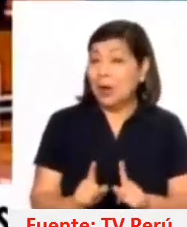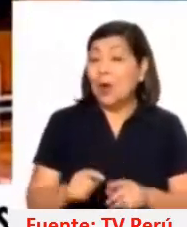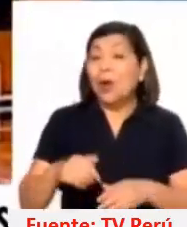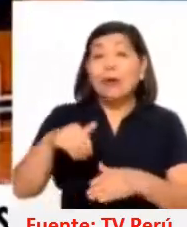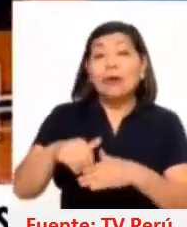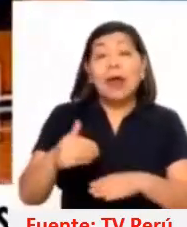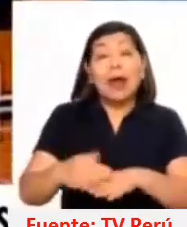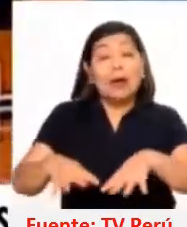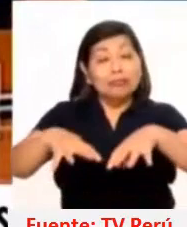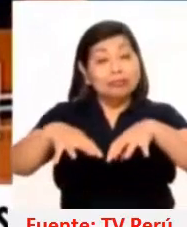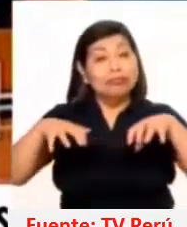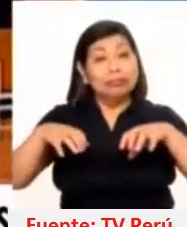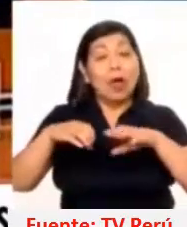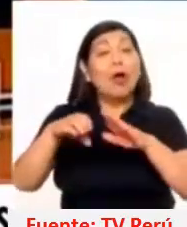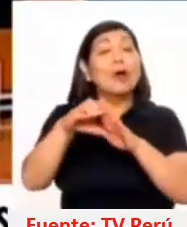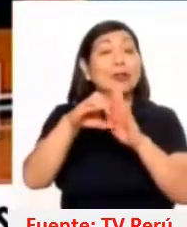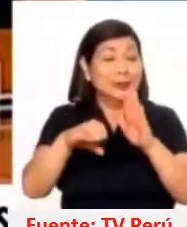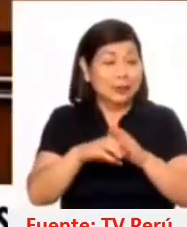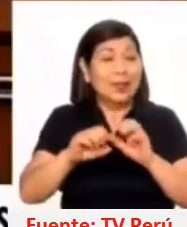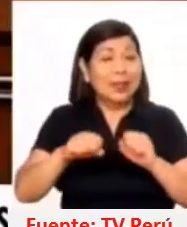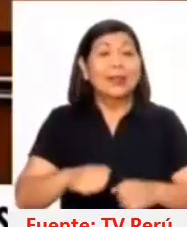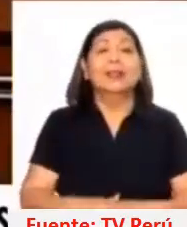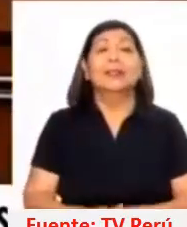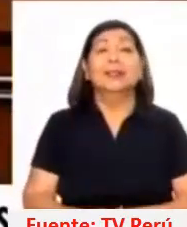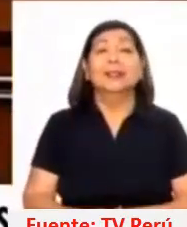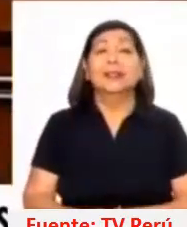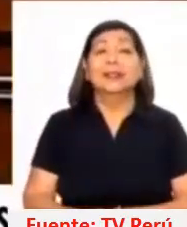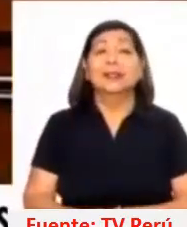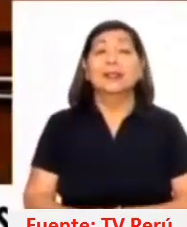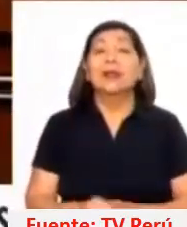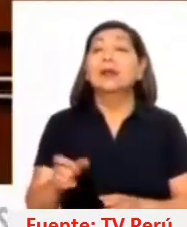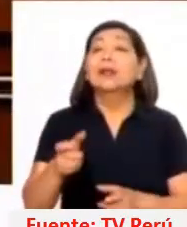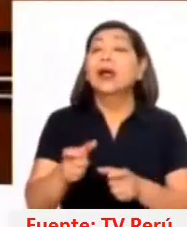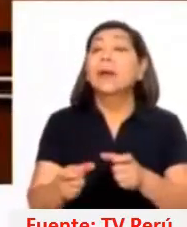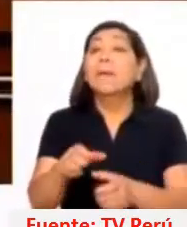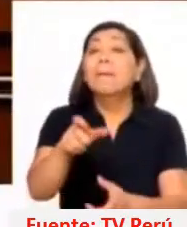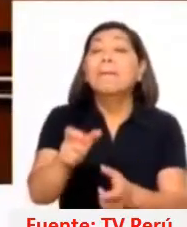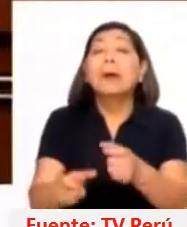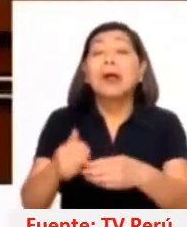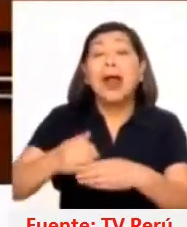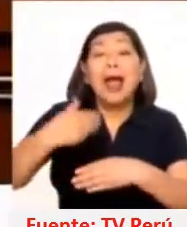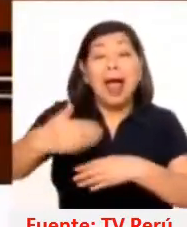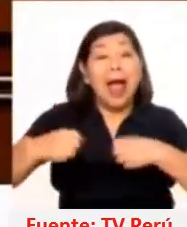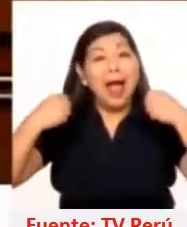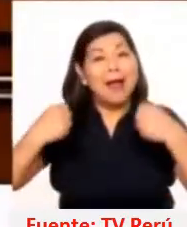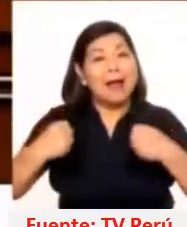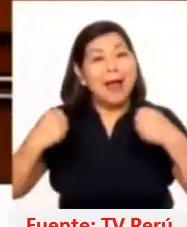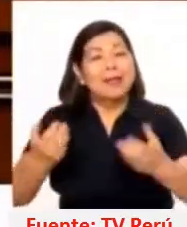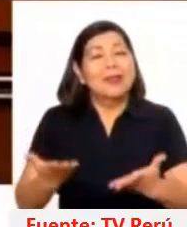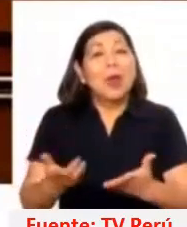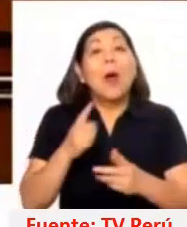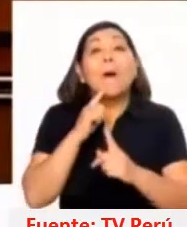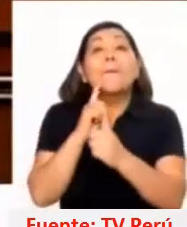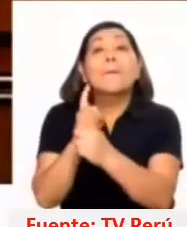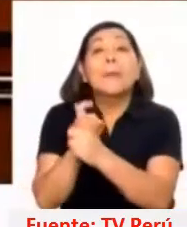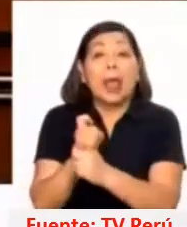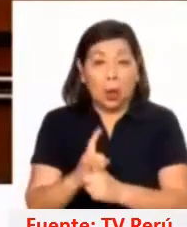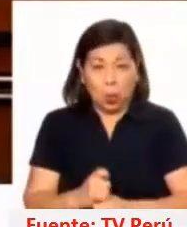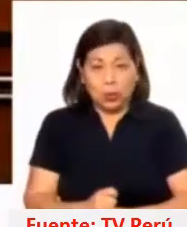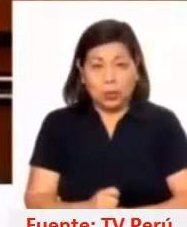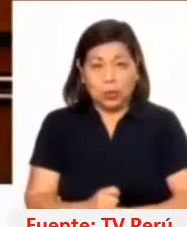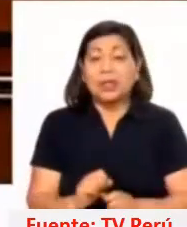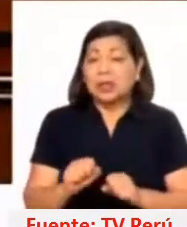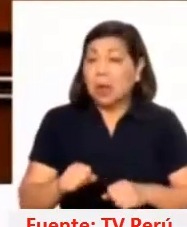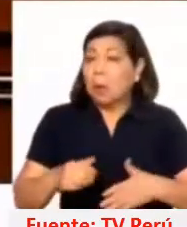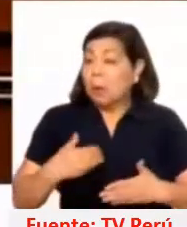referéndum para asamblea constituyente. Que sea el pueblo, a través de una consulta, la